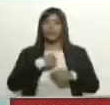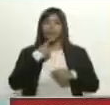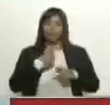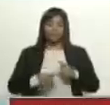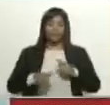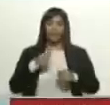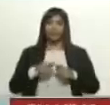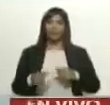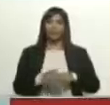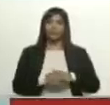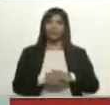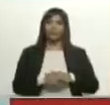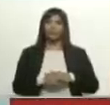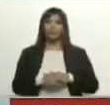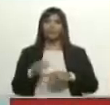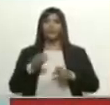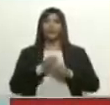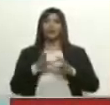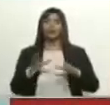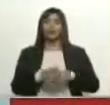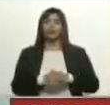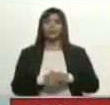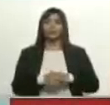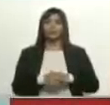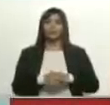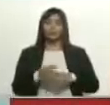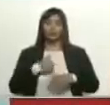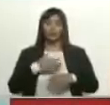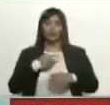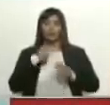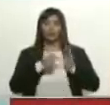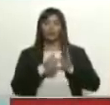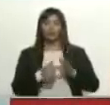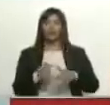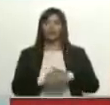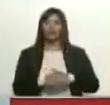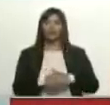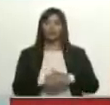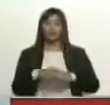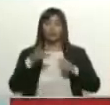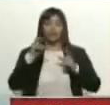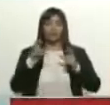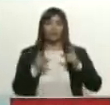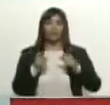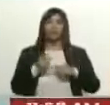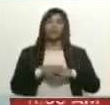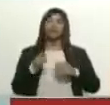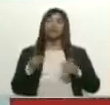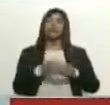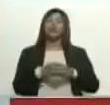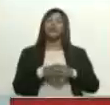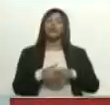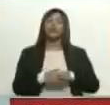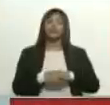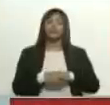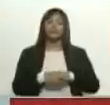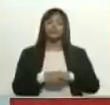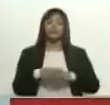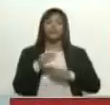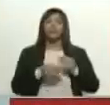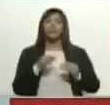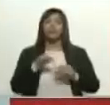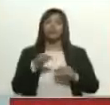cosas tal como se evidencian, yo quiero mostrar una foto de una reunión que se realizó